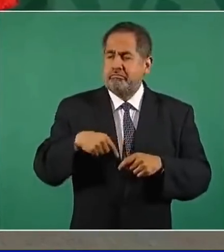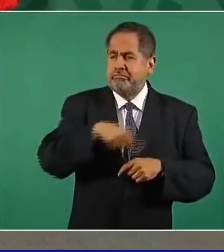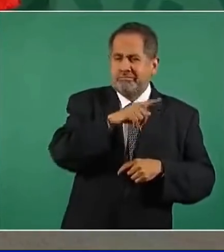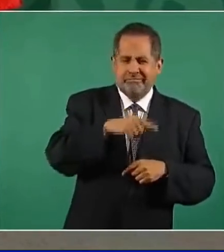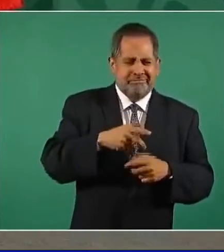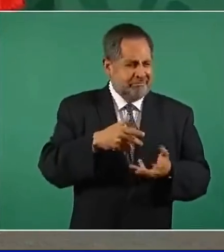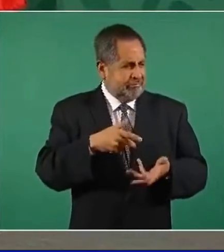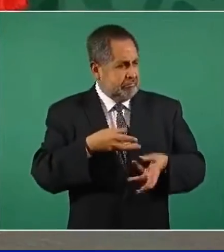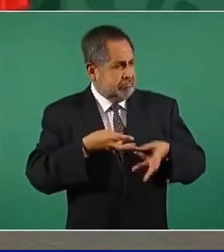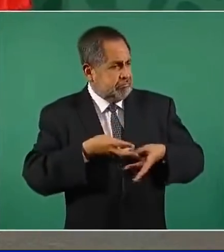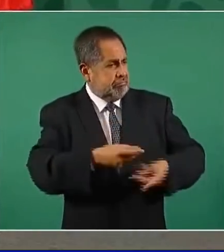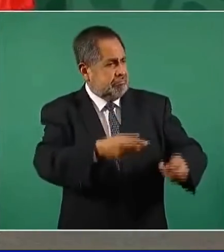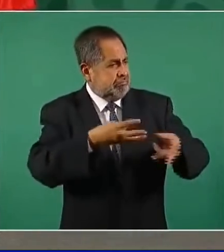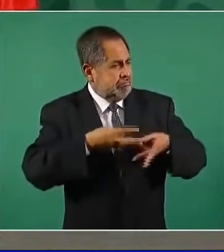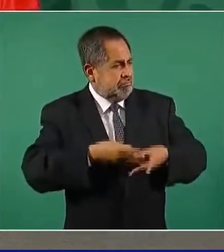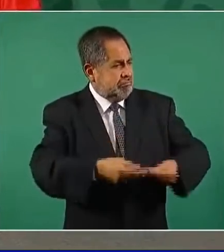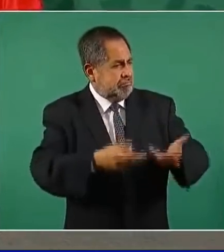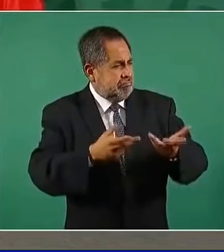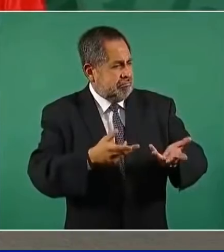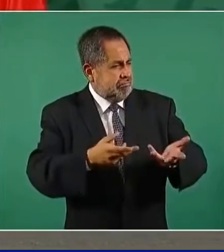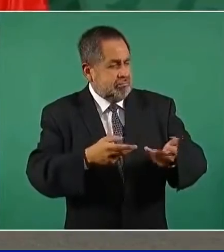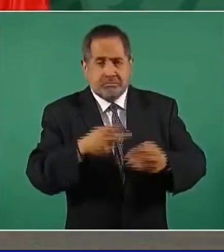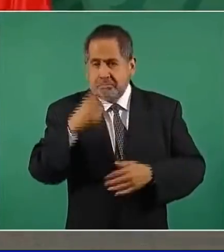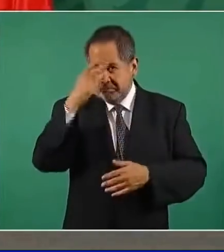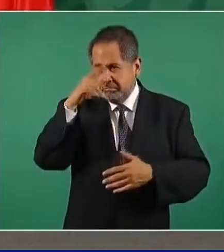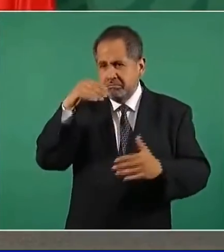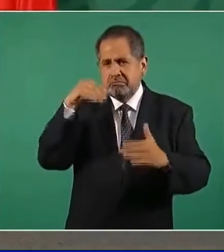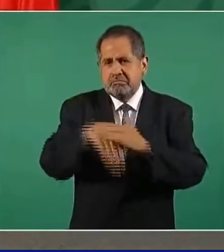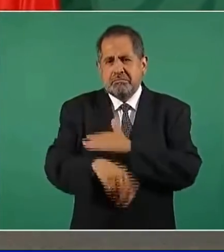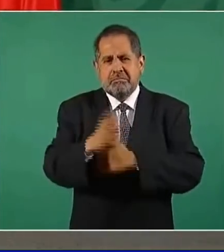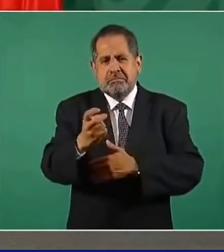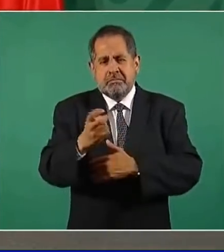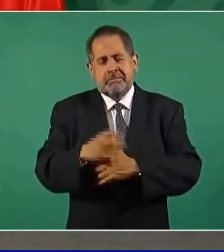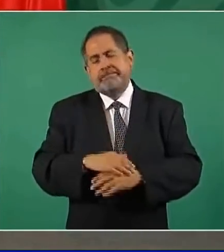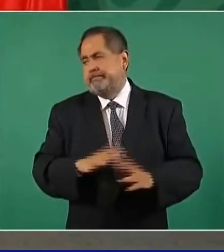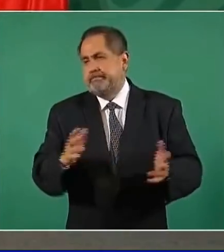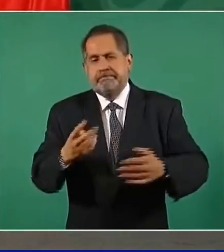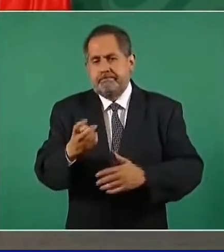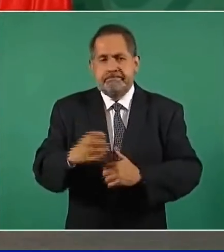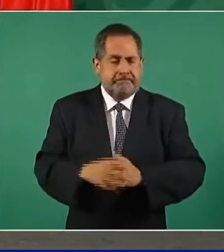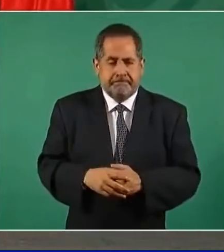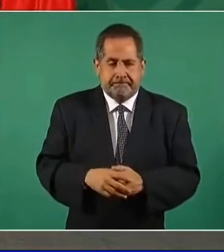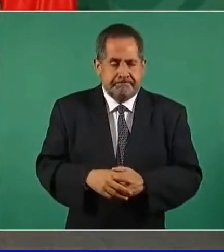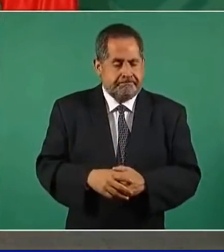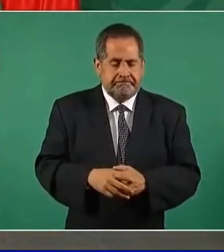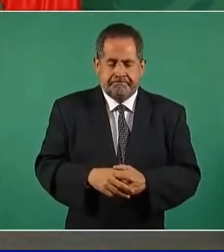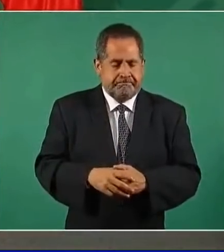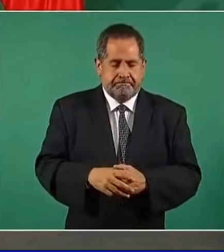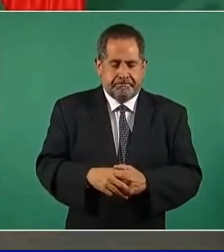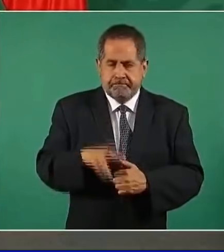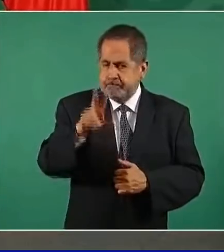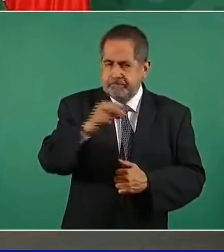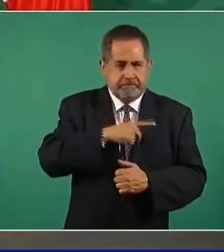Entonces, pues así no. ¿Cómo va a salir el país? Adelante. Que no se nos olvide eso.